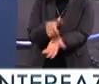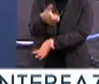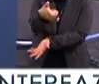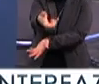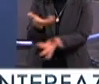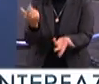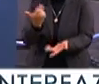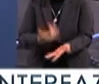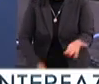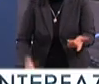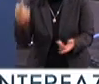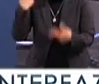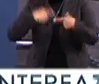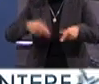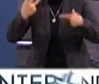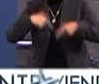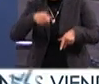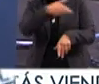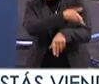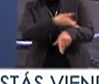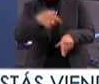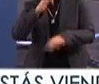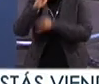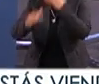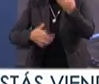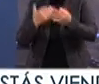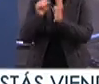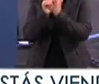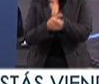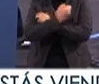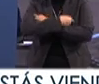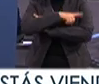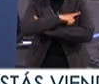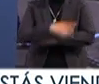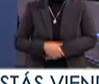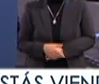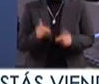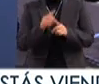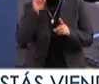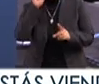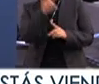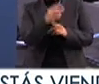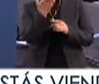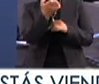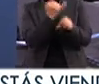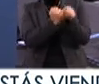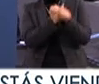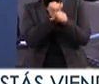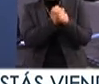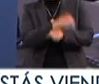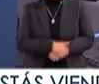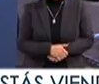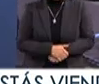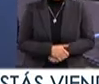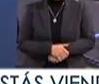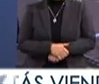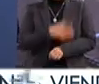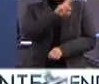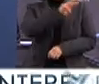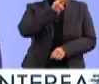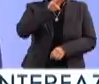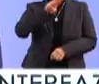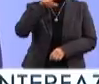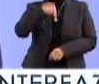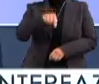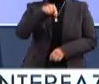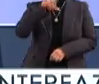no sólo para personal para las familias sino para todo el sistema de salud muy bien ¿dónde se puede revisar este reportaje Amapola? en www